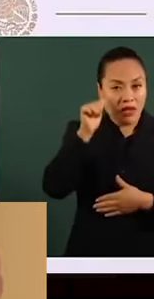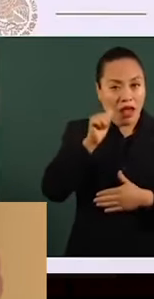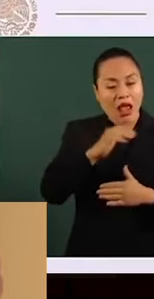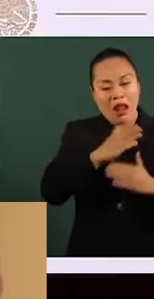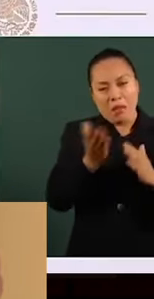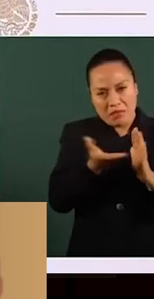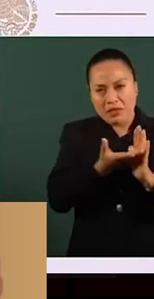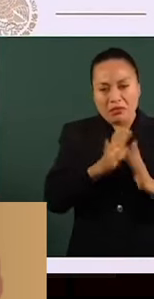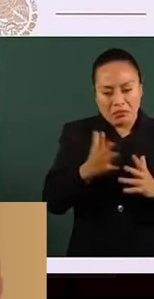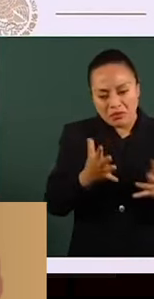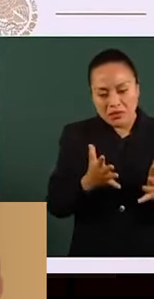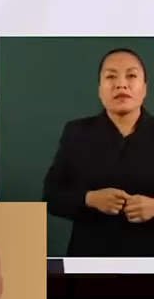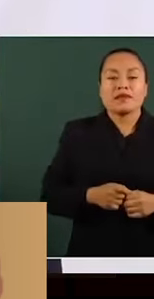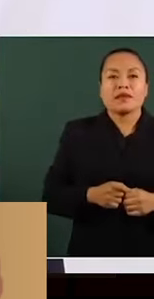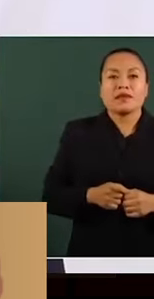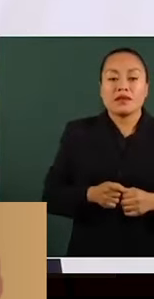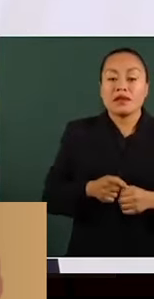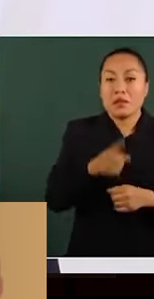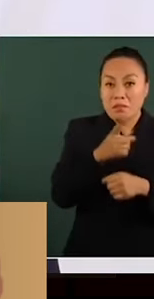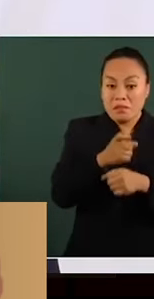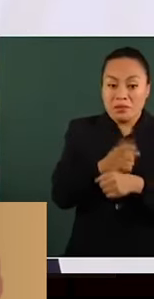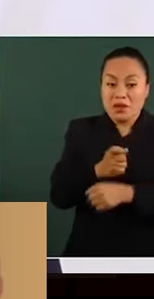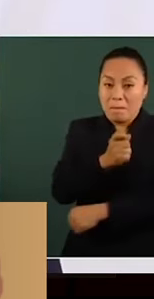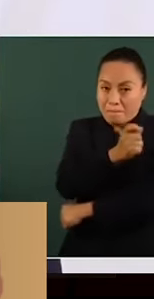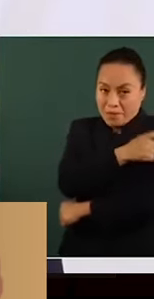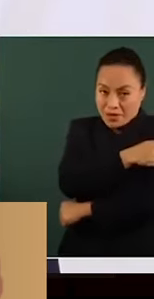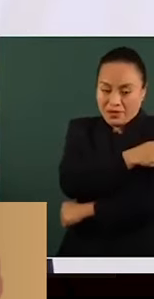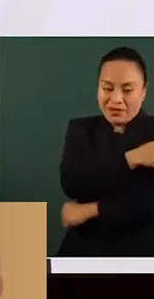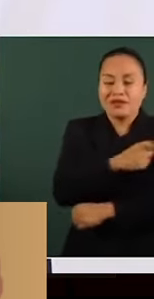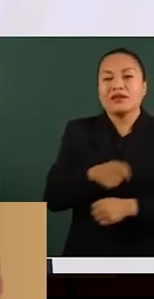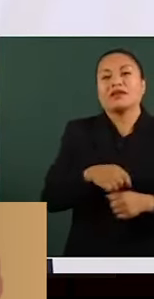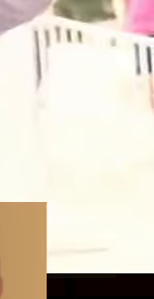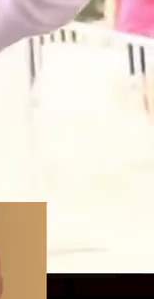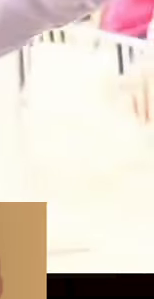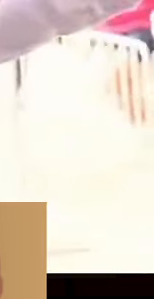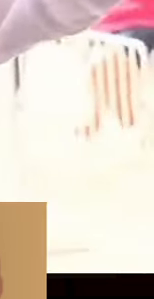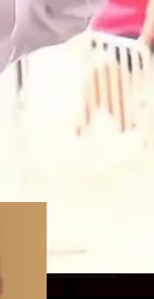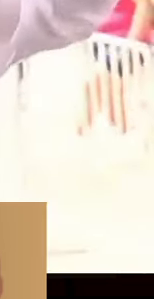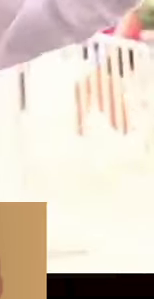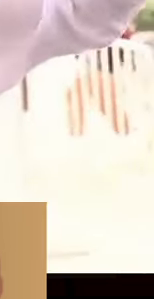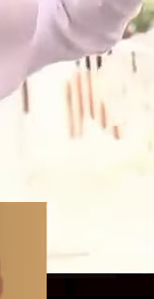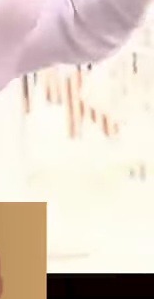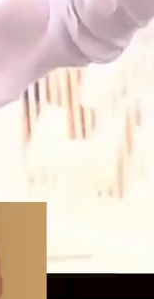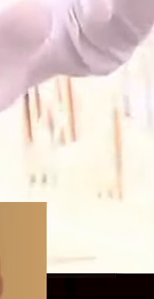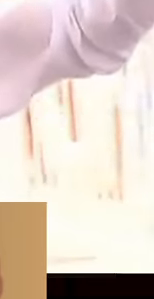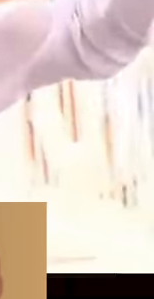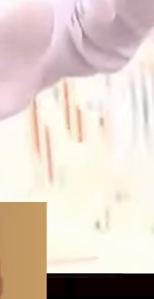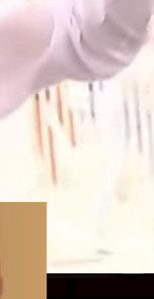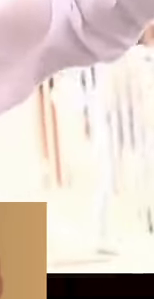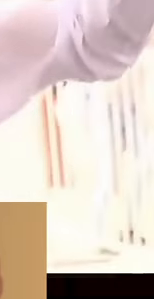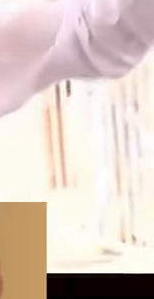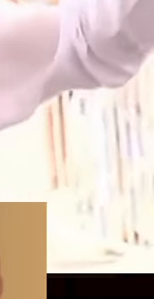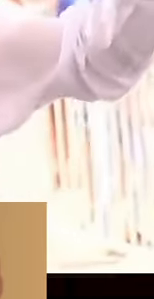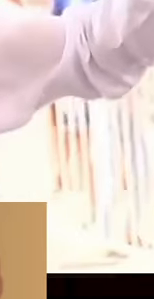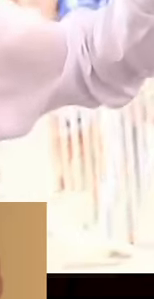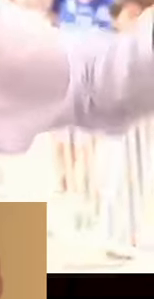Soviética, no viene más el oro de Moscú, y dicen, ahora tenemos que trabajar. Y Fidel los reúne a todos en San Pablo, con la ayuda de Lula da Silva, que era socialista en ese momento, y